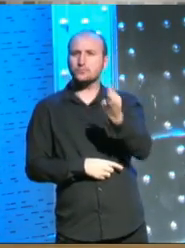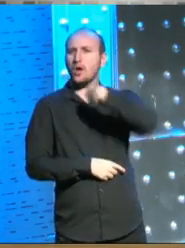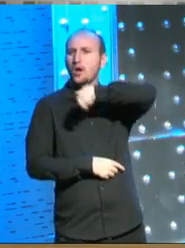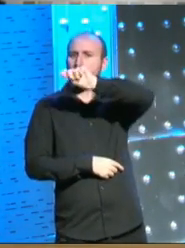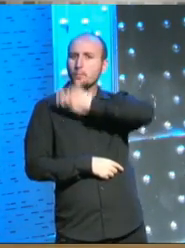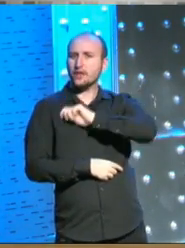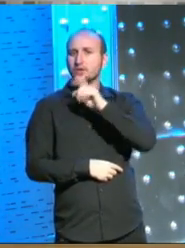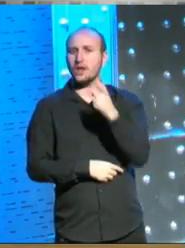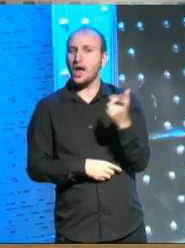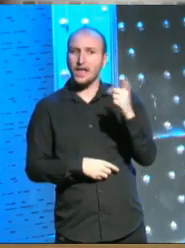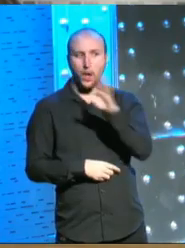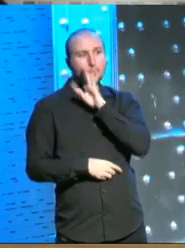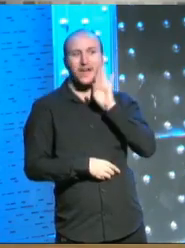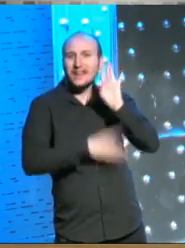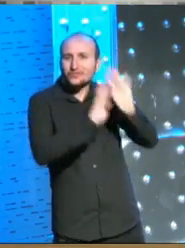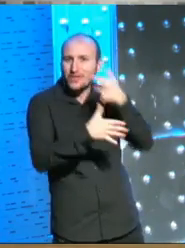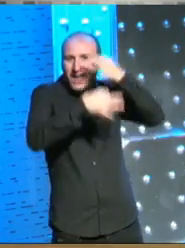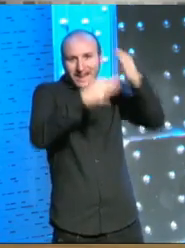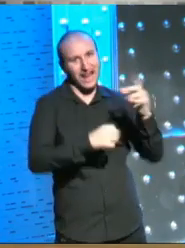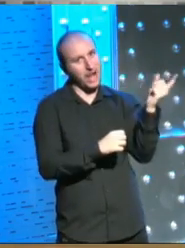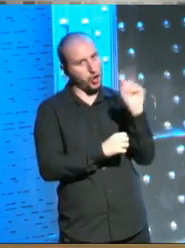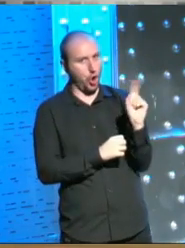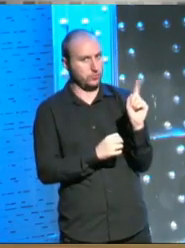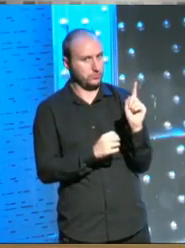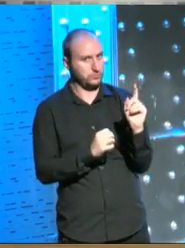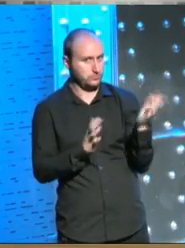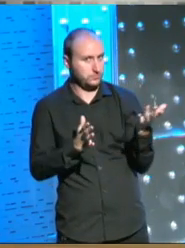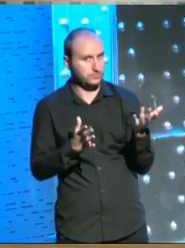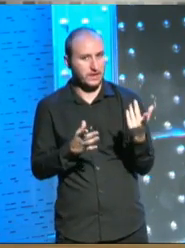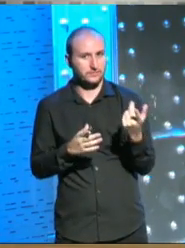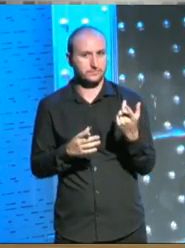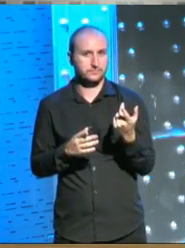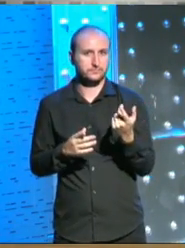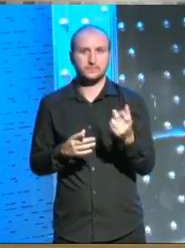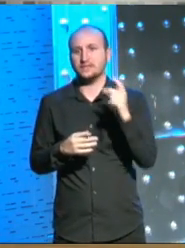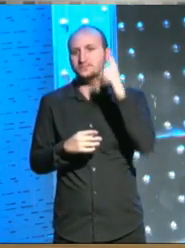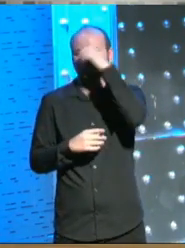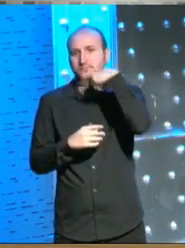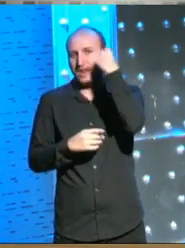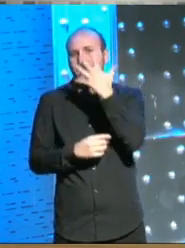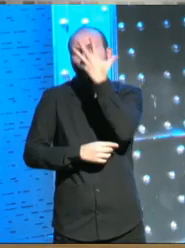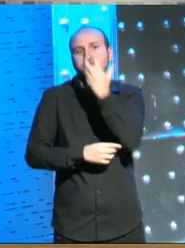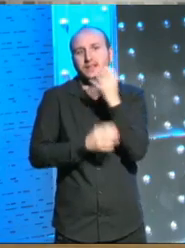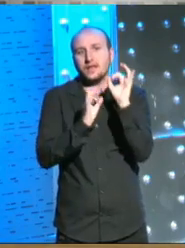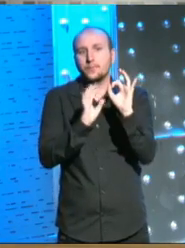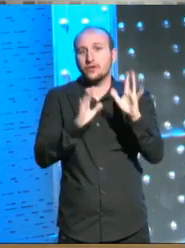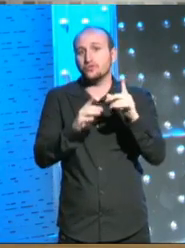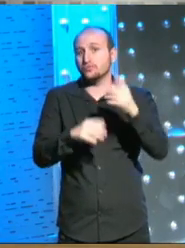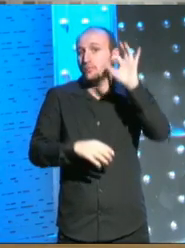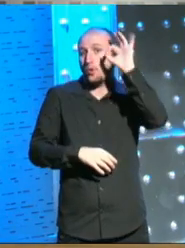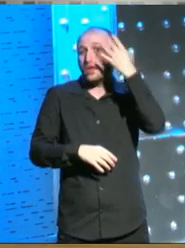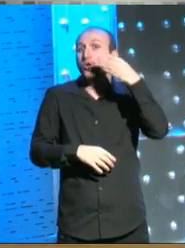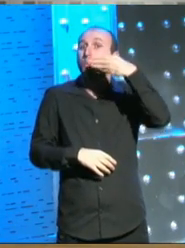pietà española no era la madre del niño, era una que tenía una cara trágica y la puso como la madre. O sea que por eso era un creador